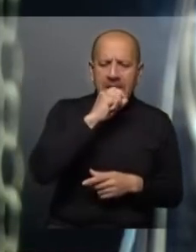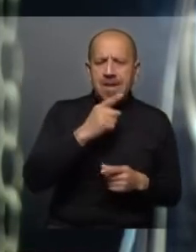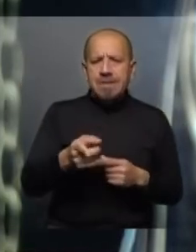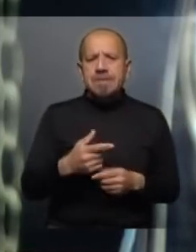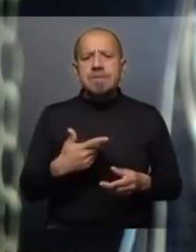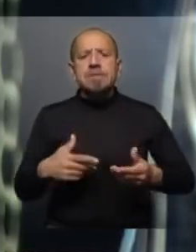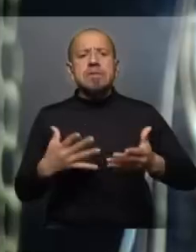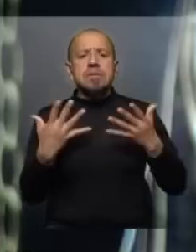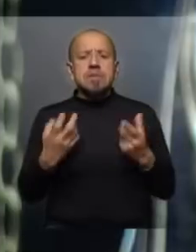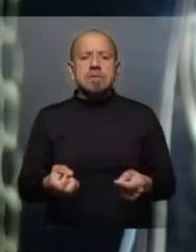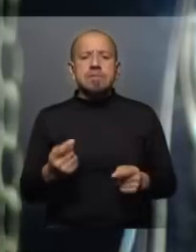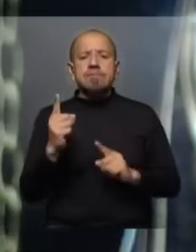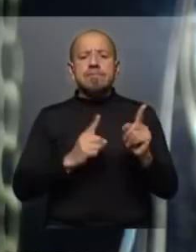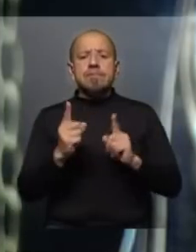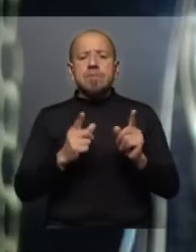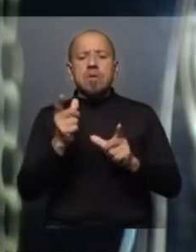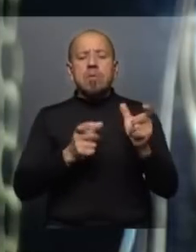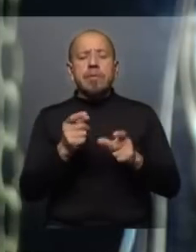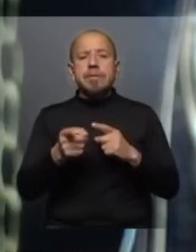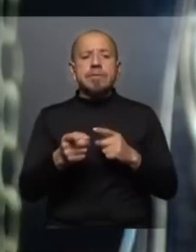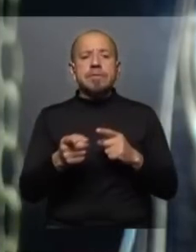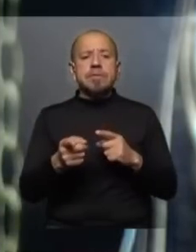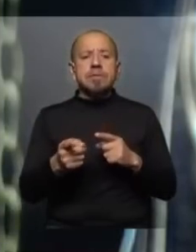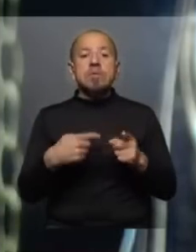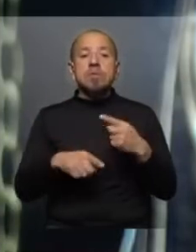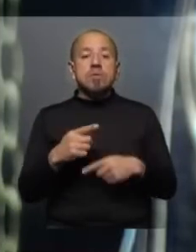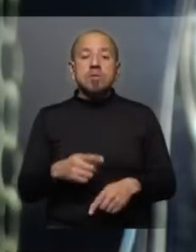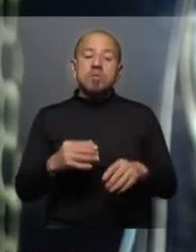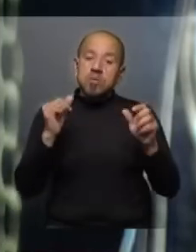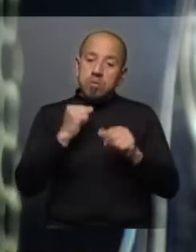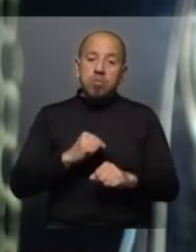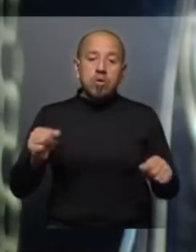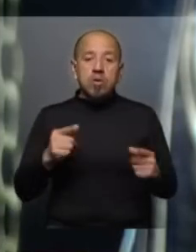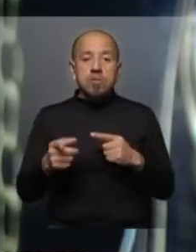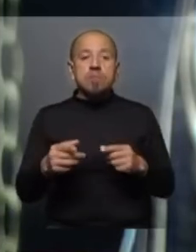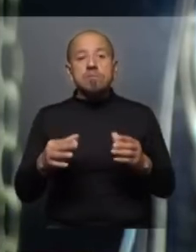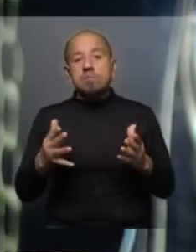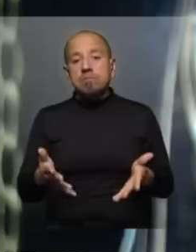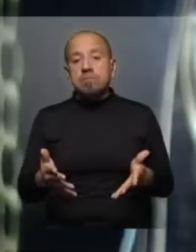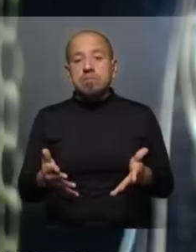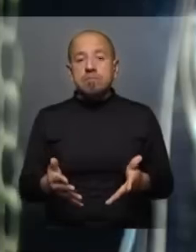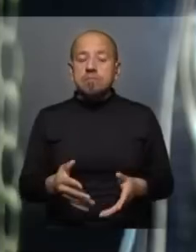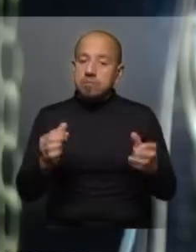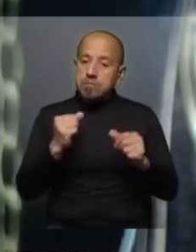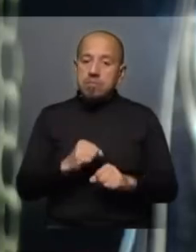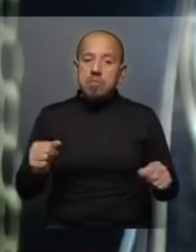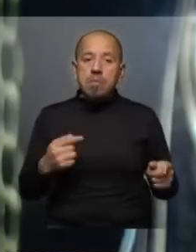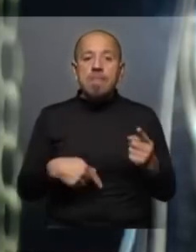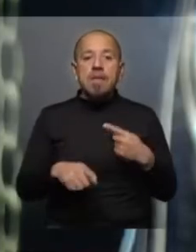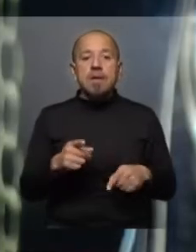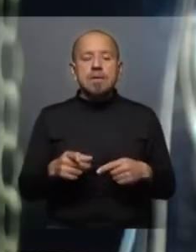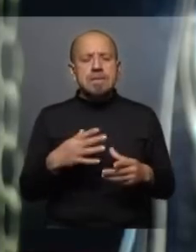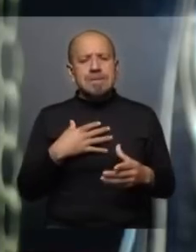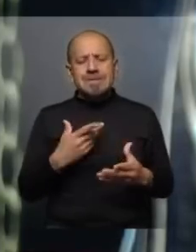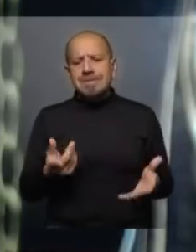Designar a determinadas personas para ese cargo Eh no lo han logrado todo indica que no lo van a lograr Y eso los